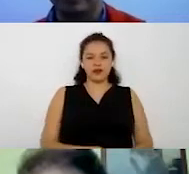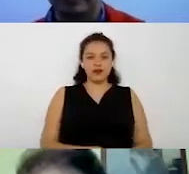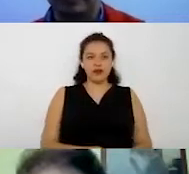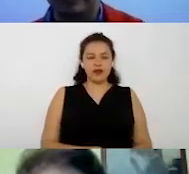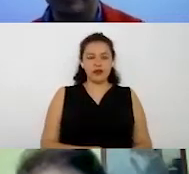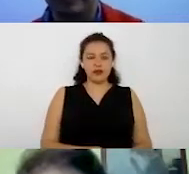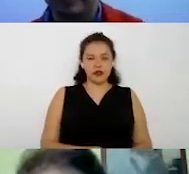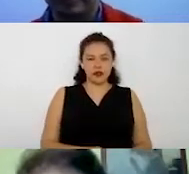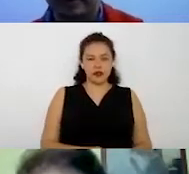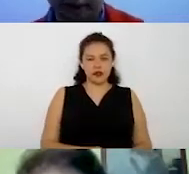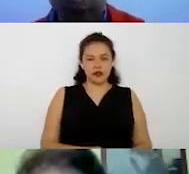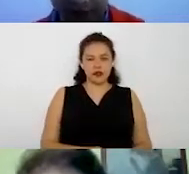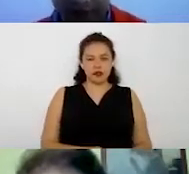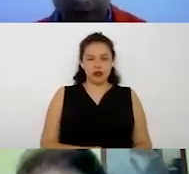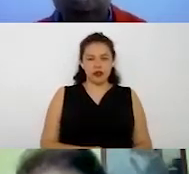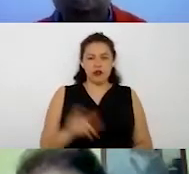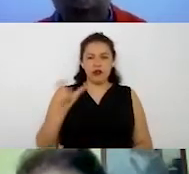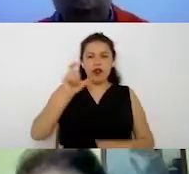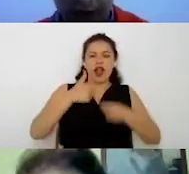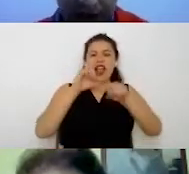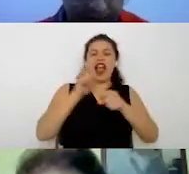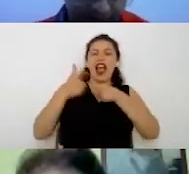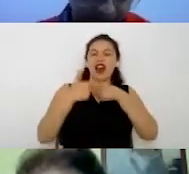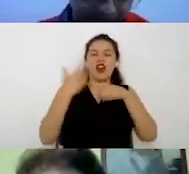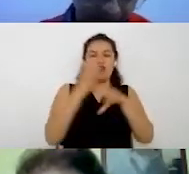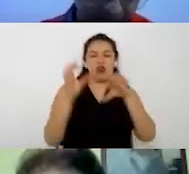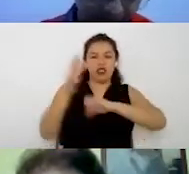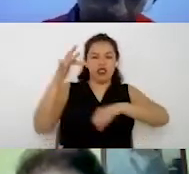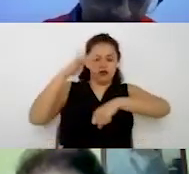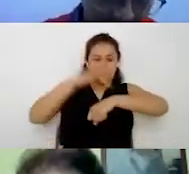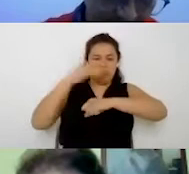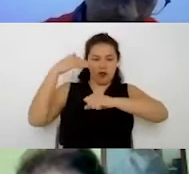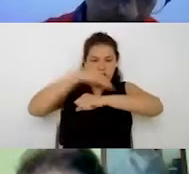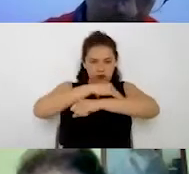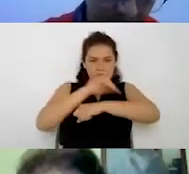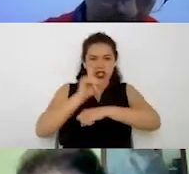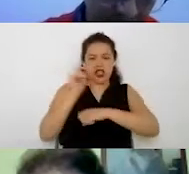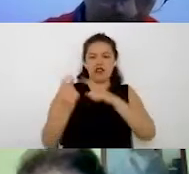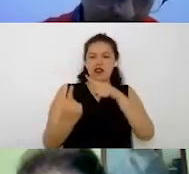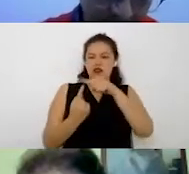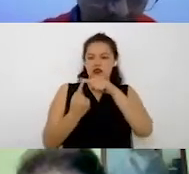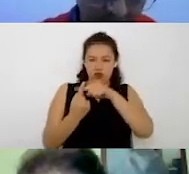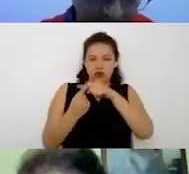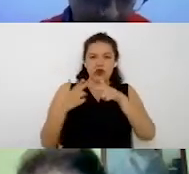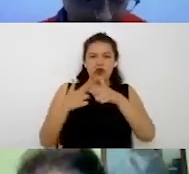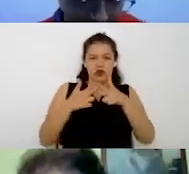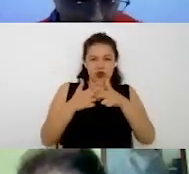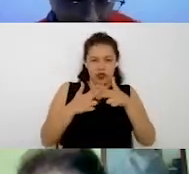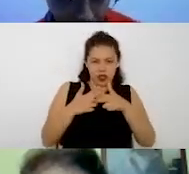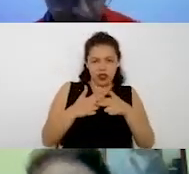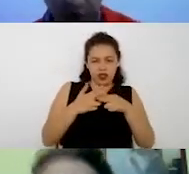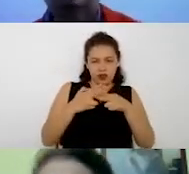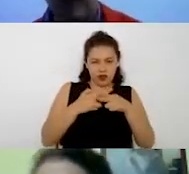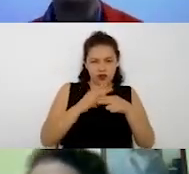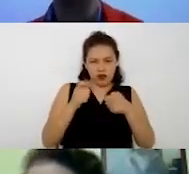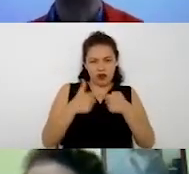hay algún objeto que está enterrado, por ejemplo, podría ser un clavo, un cuchillo.